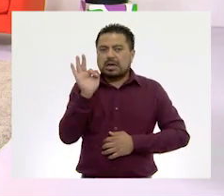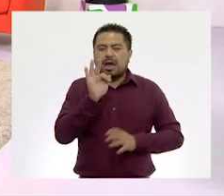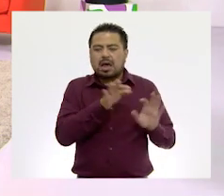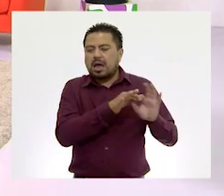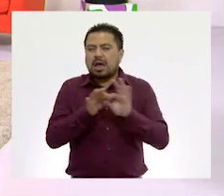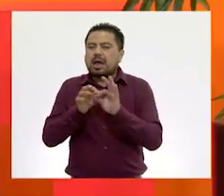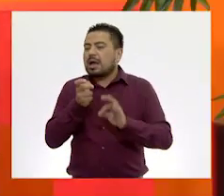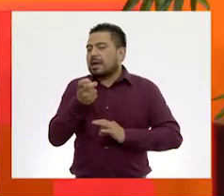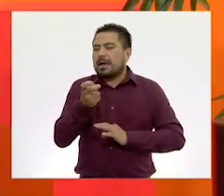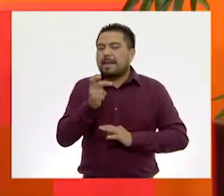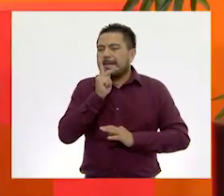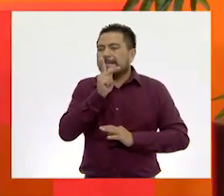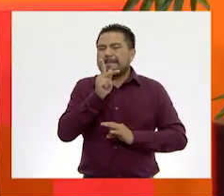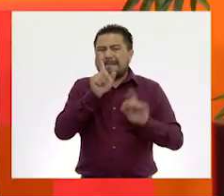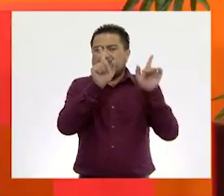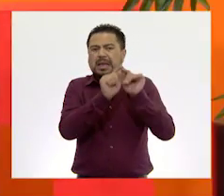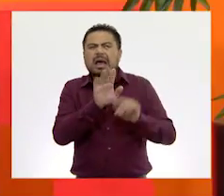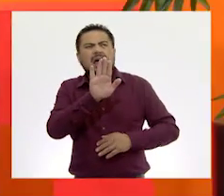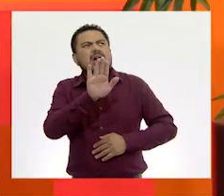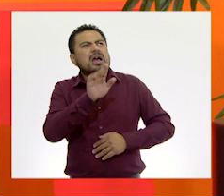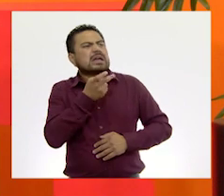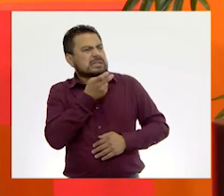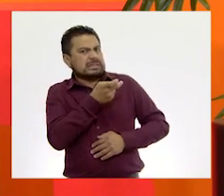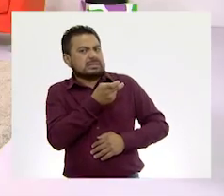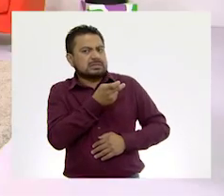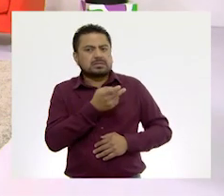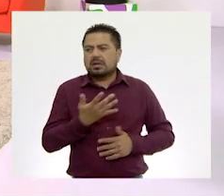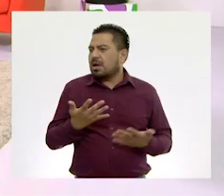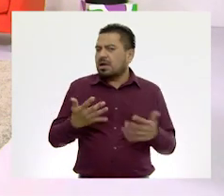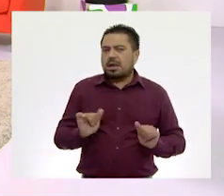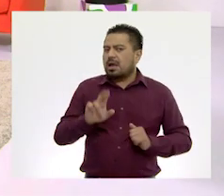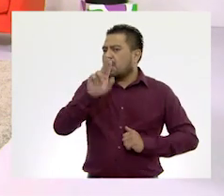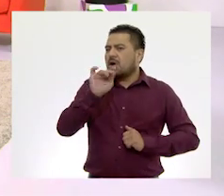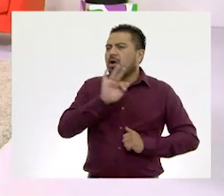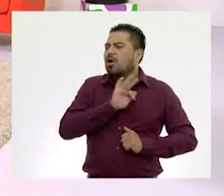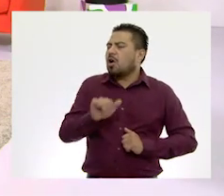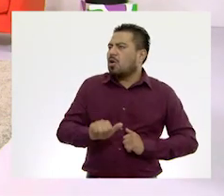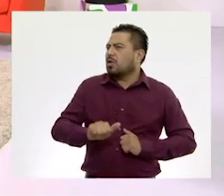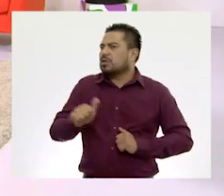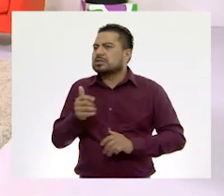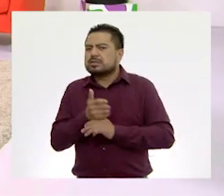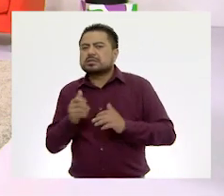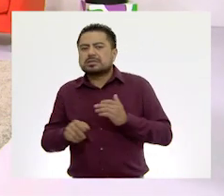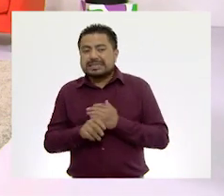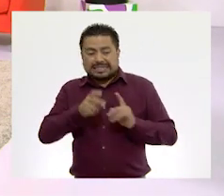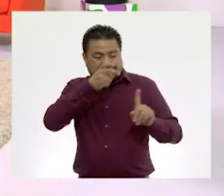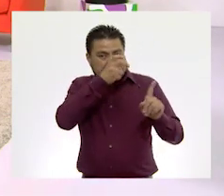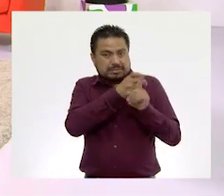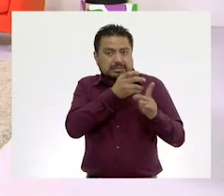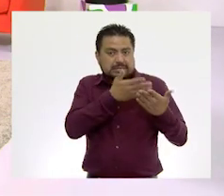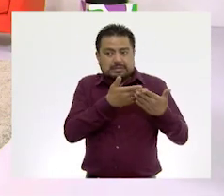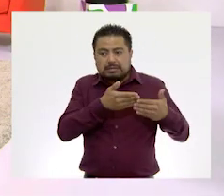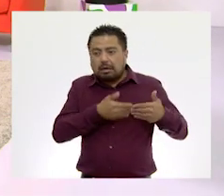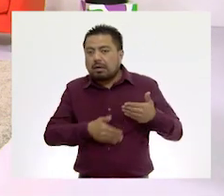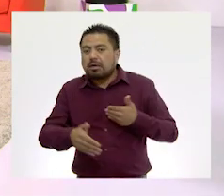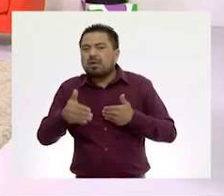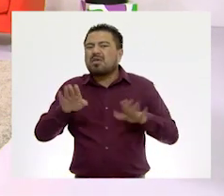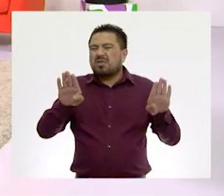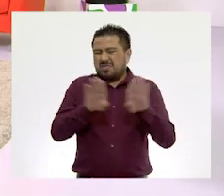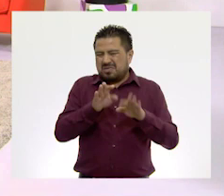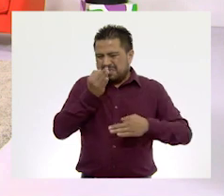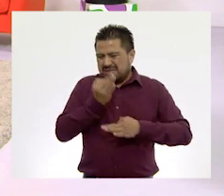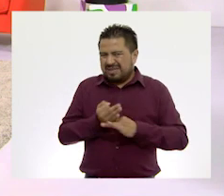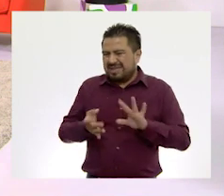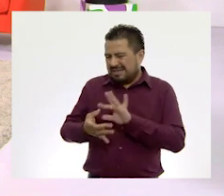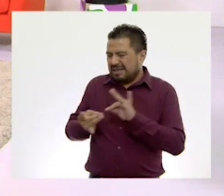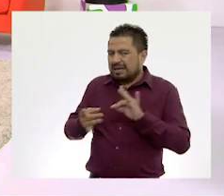eso. O palabras parecidas, ¿es esto? Y ya no, puede ser esto otro, ok. Y de ahí, ahora, ya también, como le